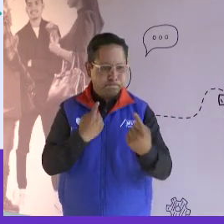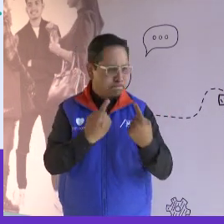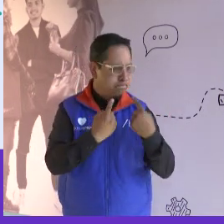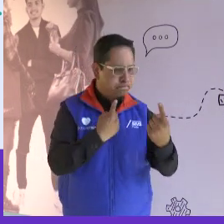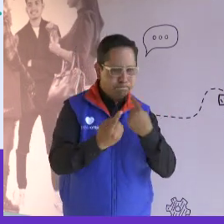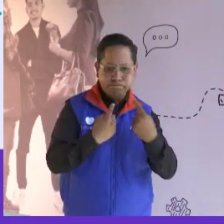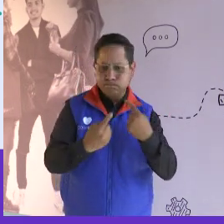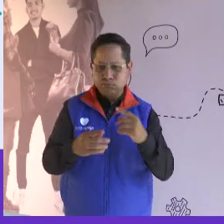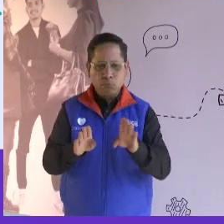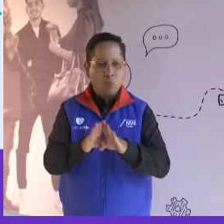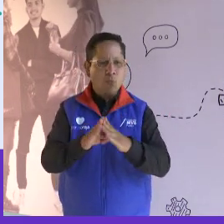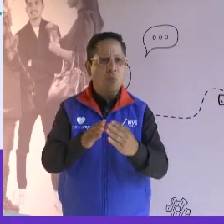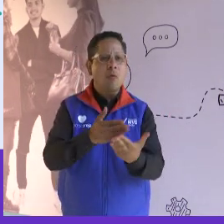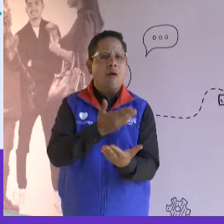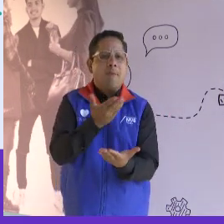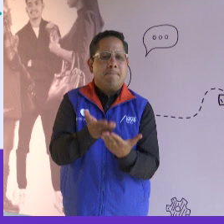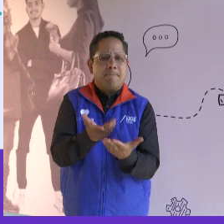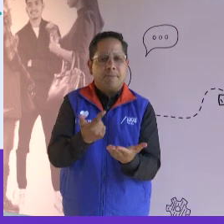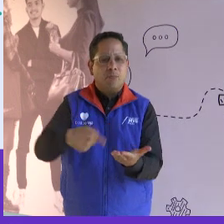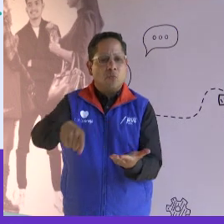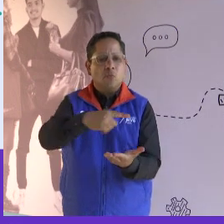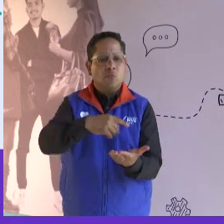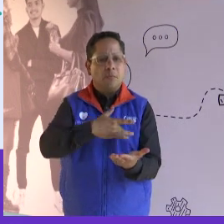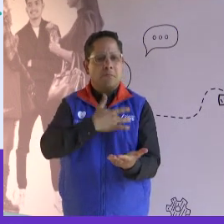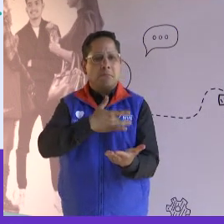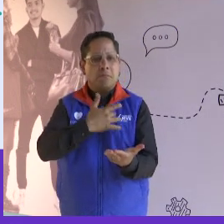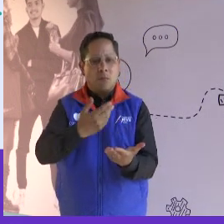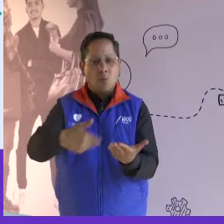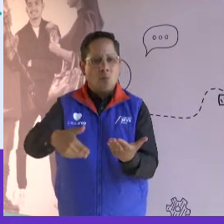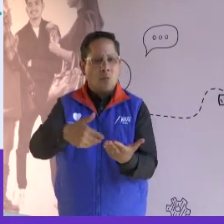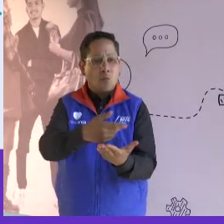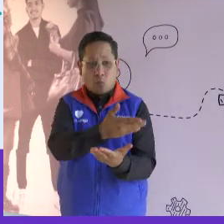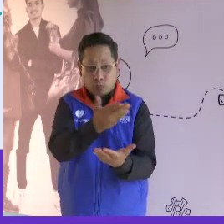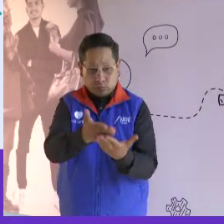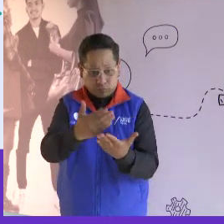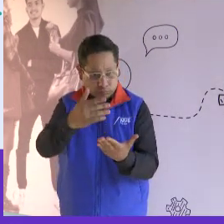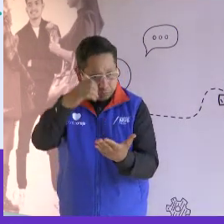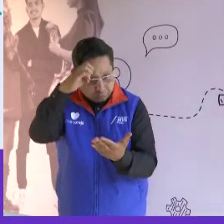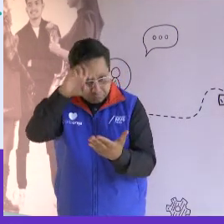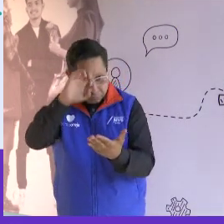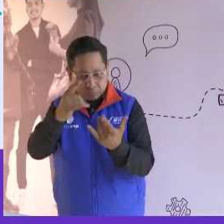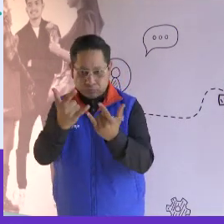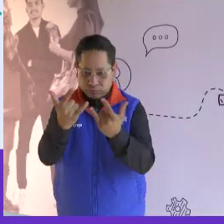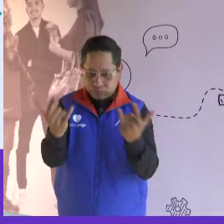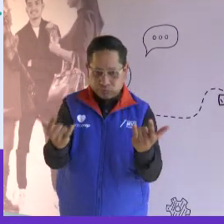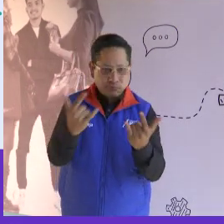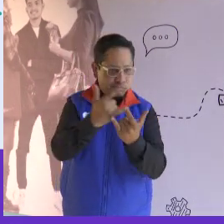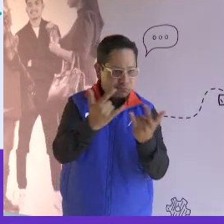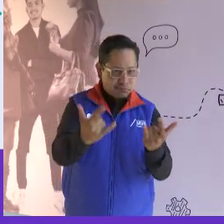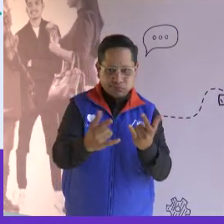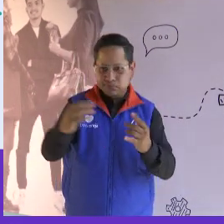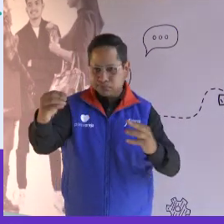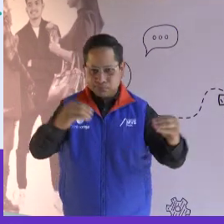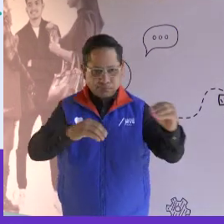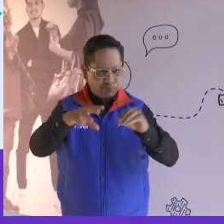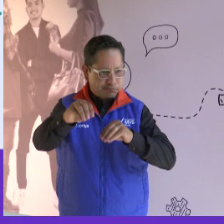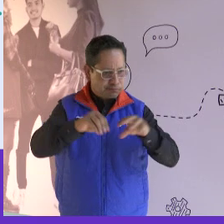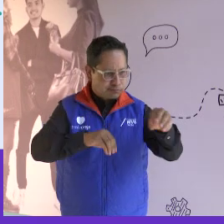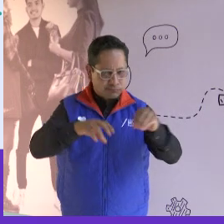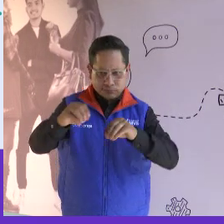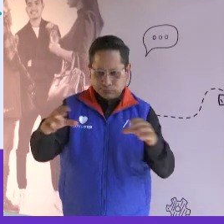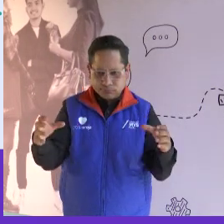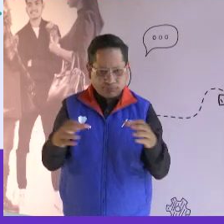las expectativas que tenemos cada una de las instituciones en esto de la investigación sobre los datos del